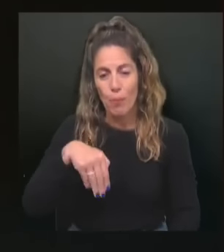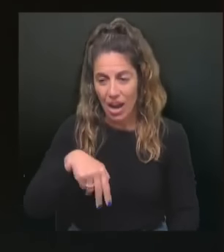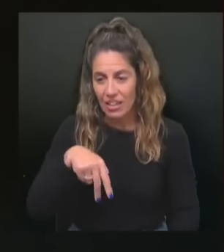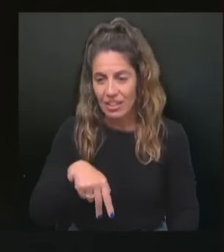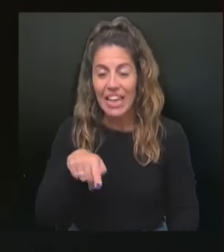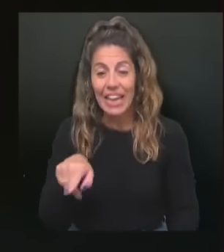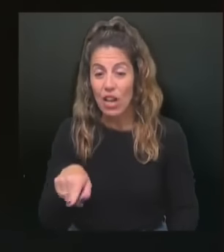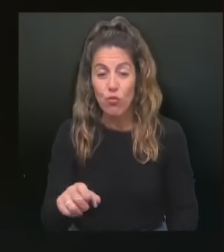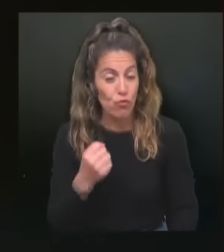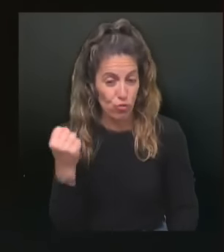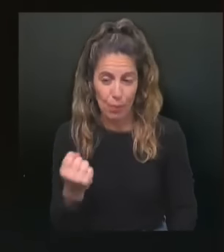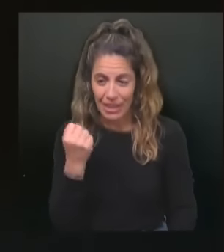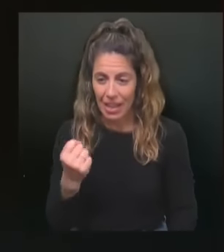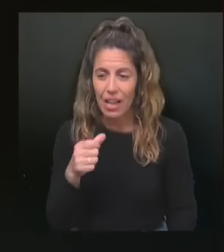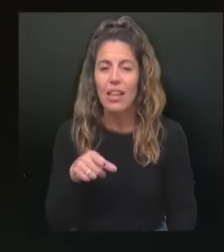costó,